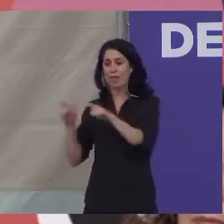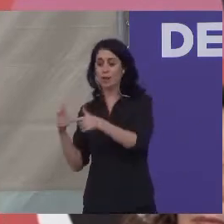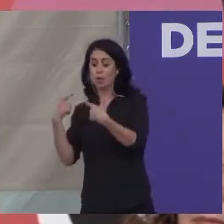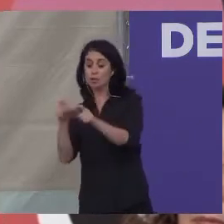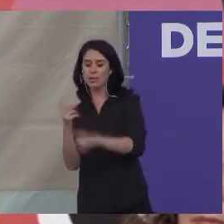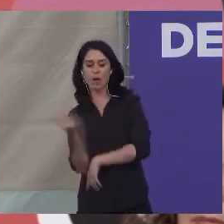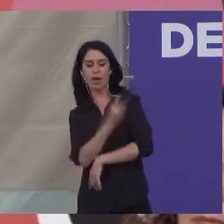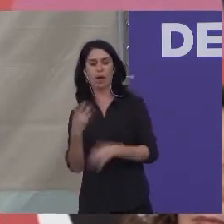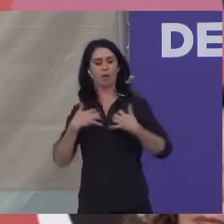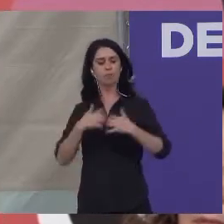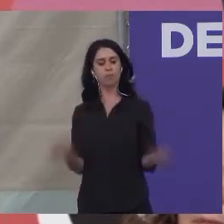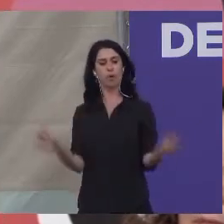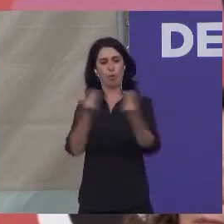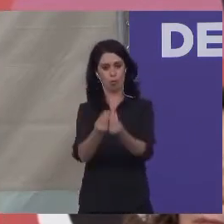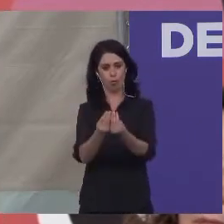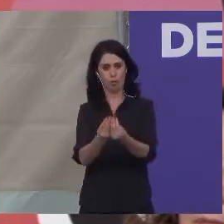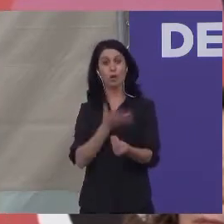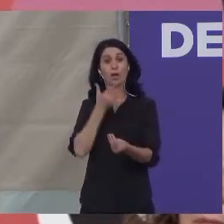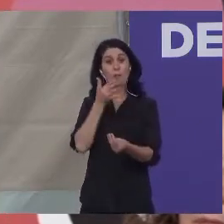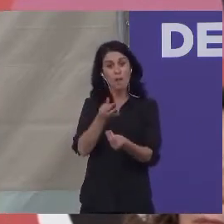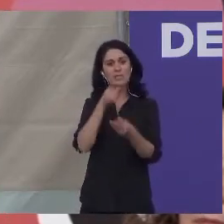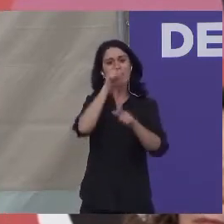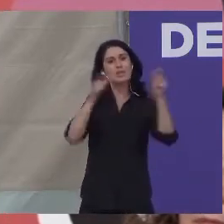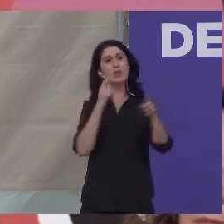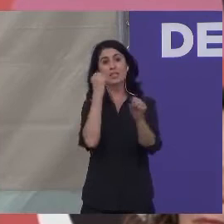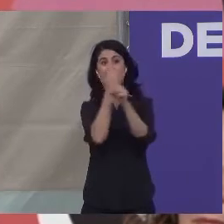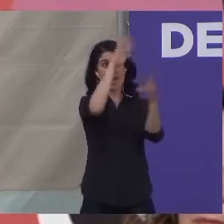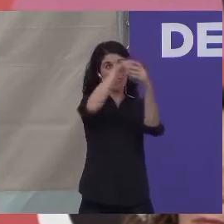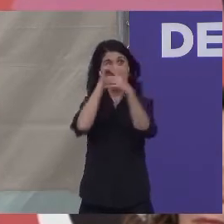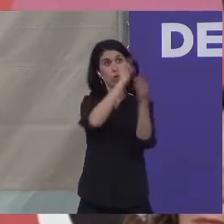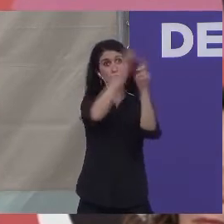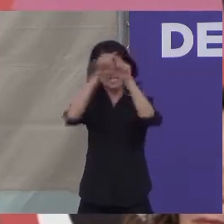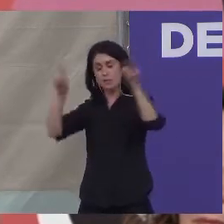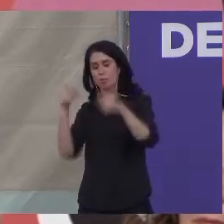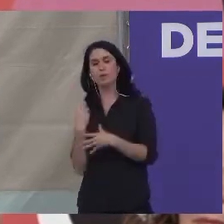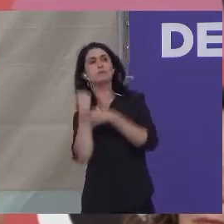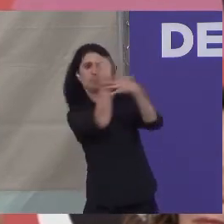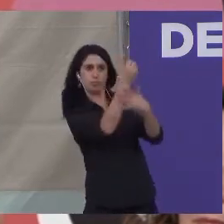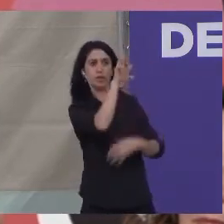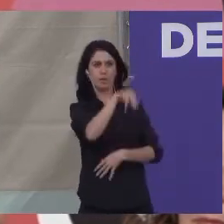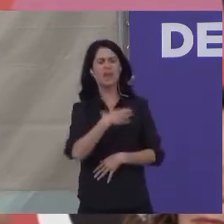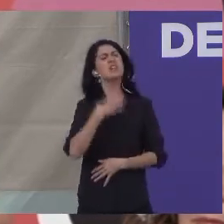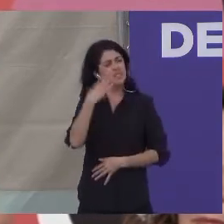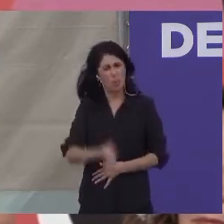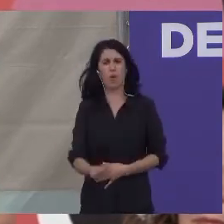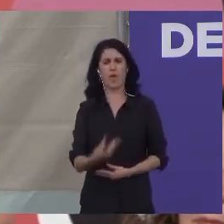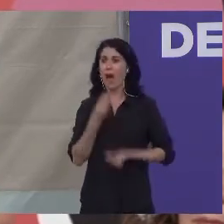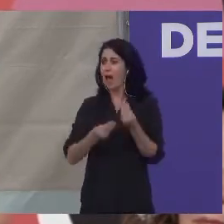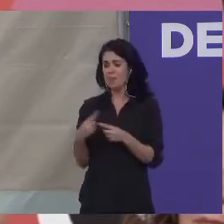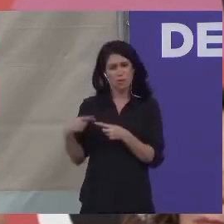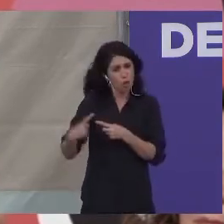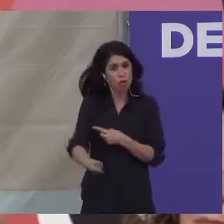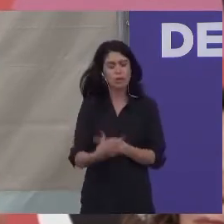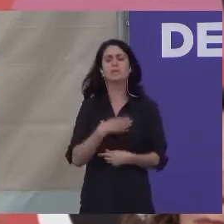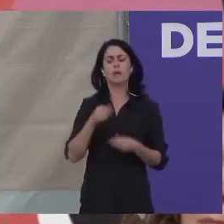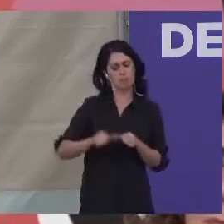y puedan dar apoyo a la gente que está trabajando en las instituciones. Sí se puede, lo hacemos todos los días y desde luego